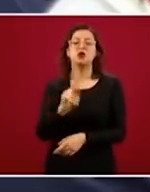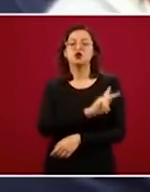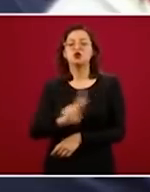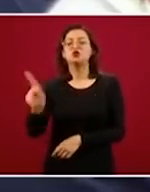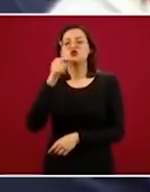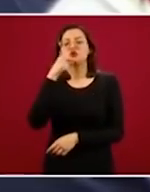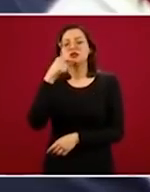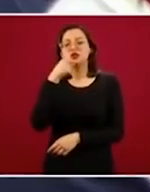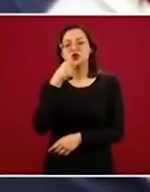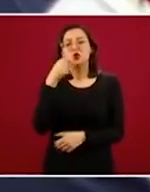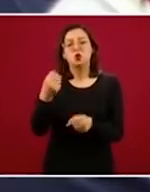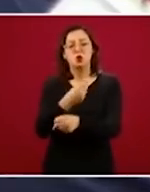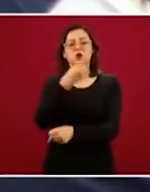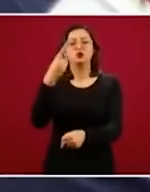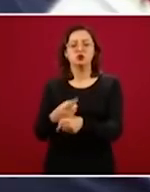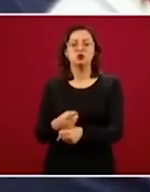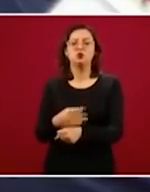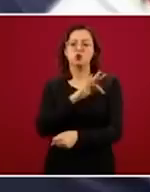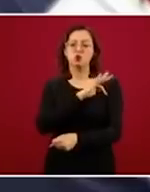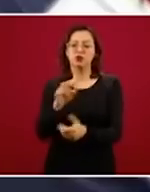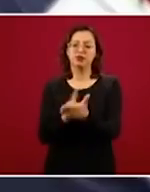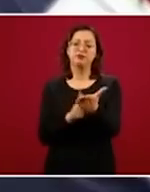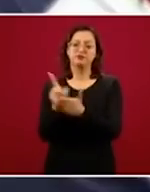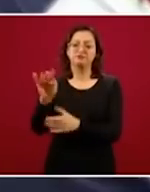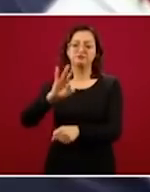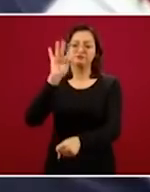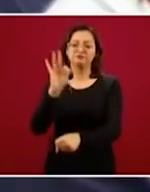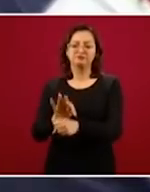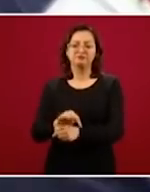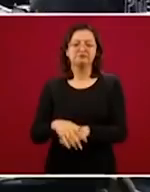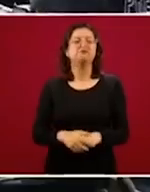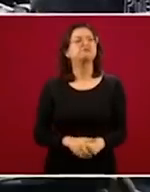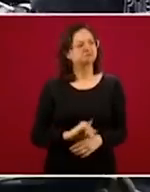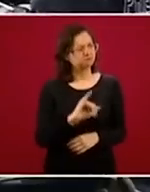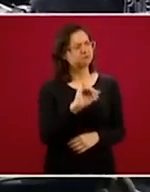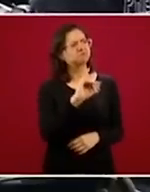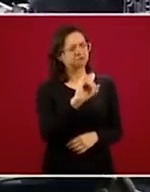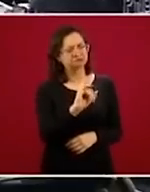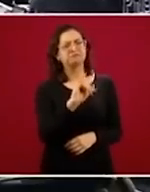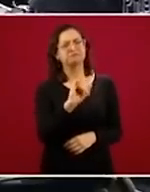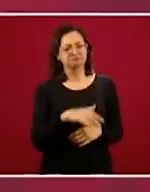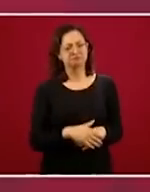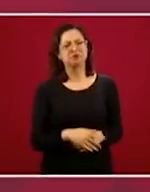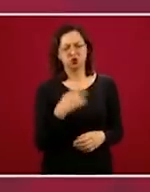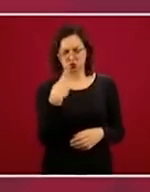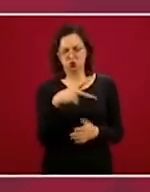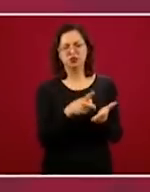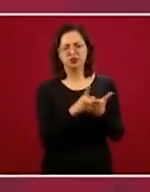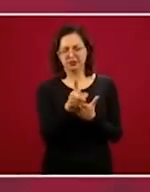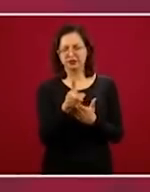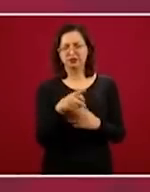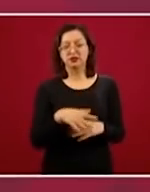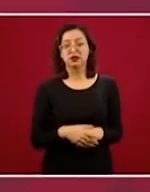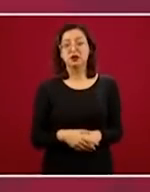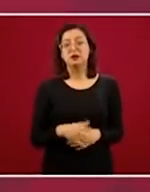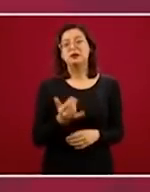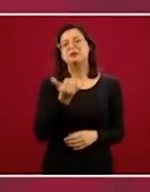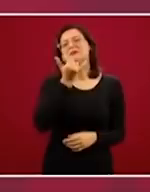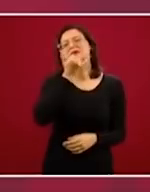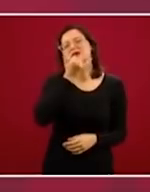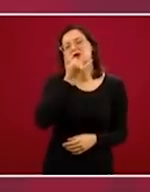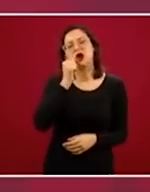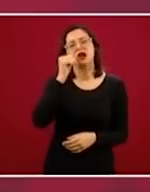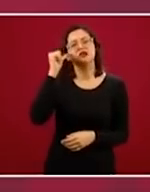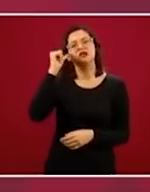se nos dé esa garantía de que se nos cumplan nuestros derechos si tienen ese derecho yo ayer no me di cuenta que estaba